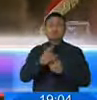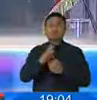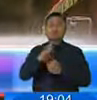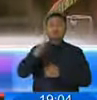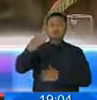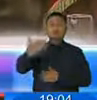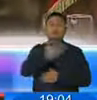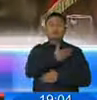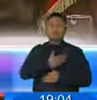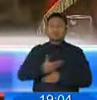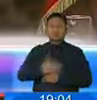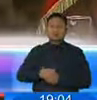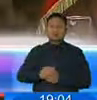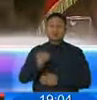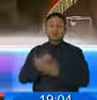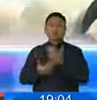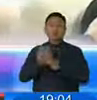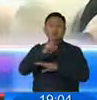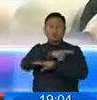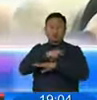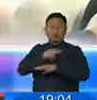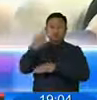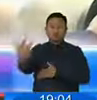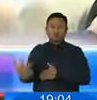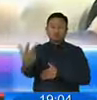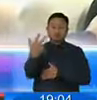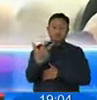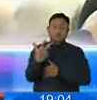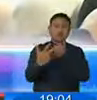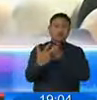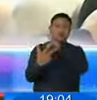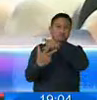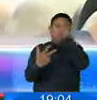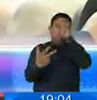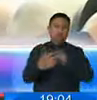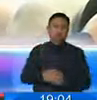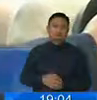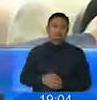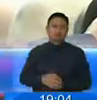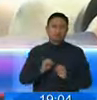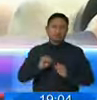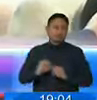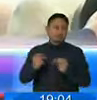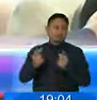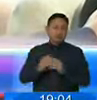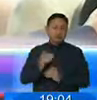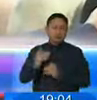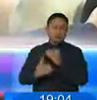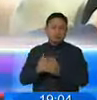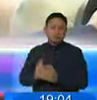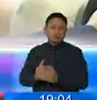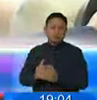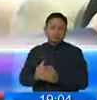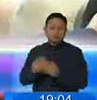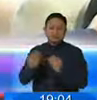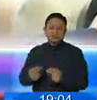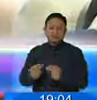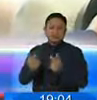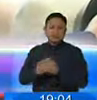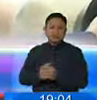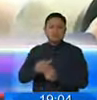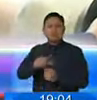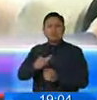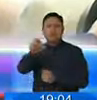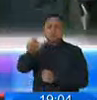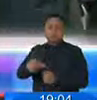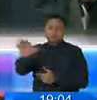para elegir al nuevo superintendente de bancos. Claro, se seguirán los procedimientos que realmente faciliten que venga lo más rápidamente posible